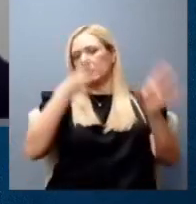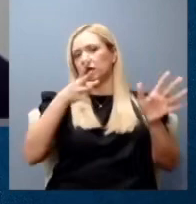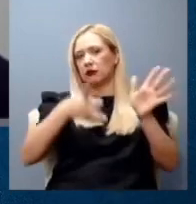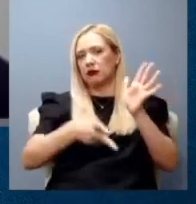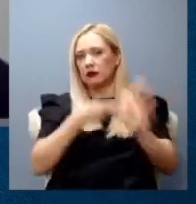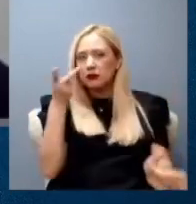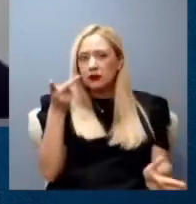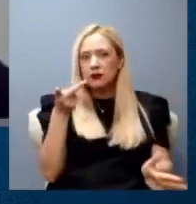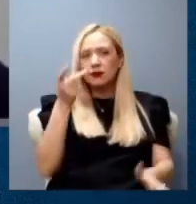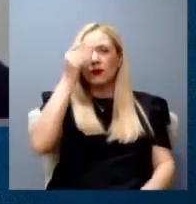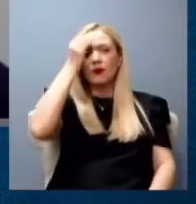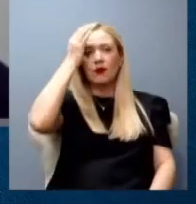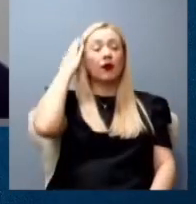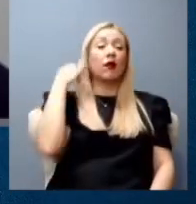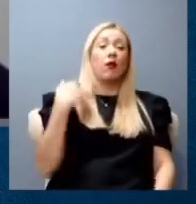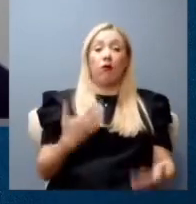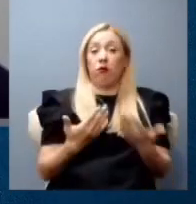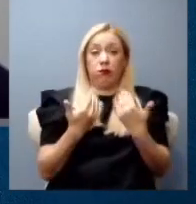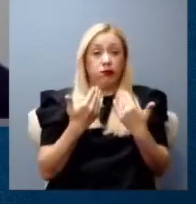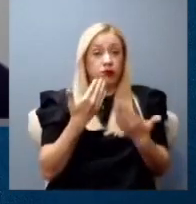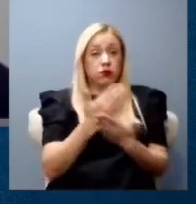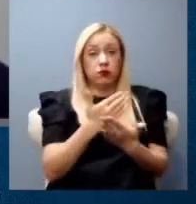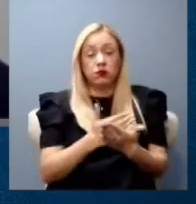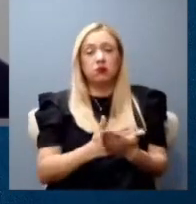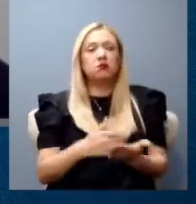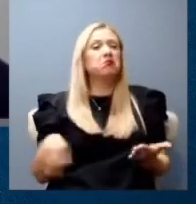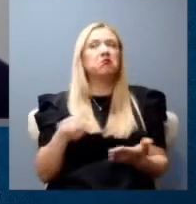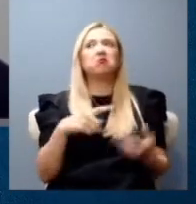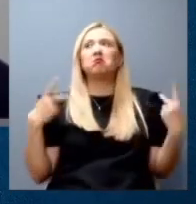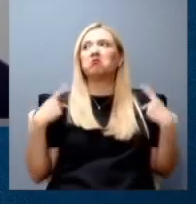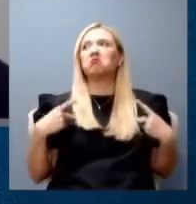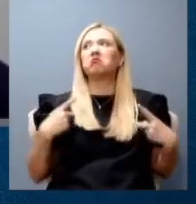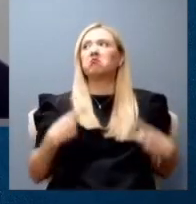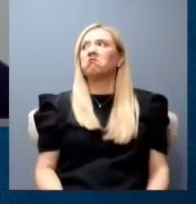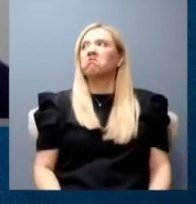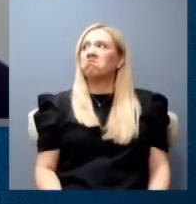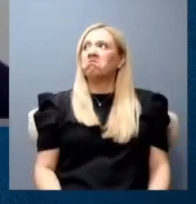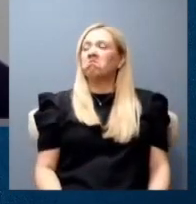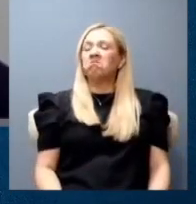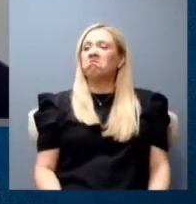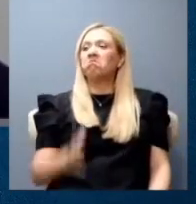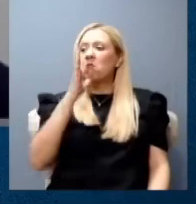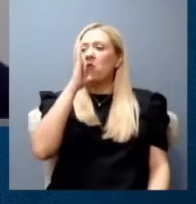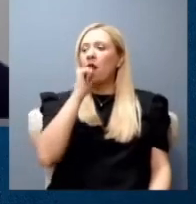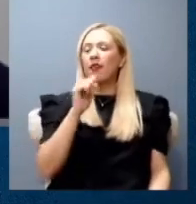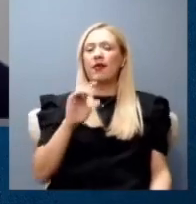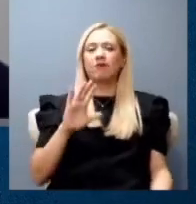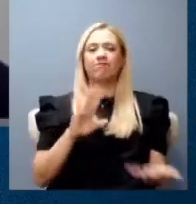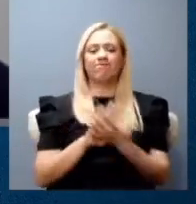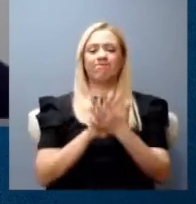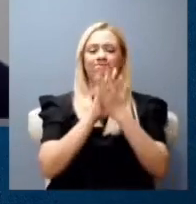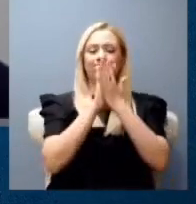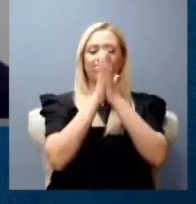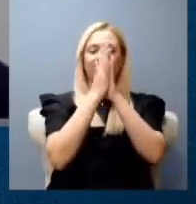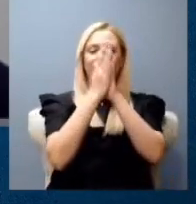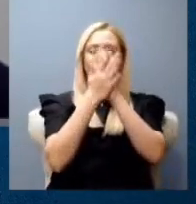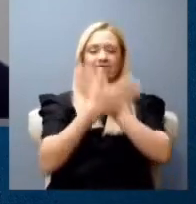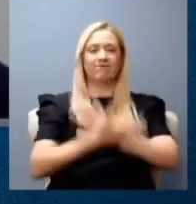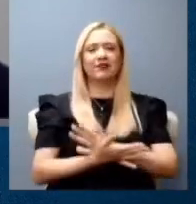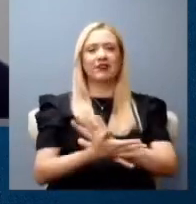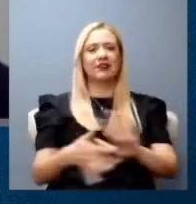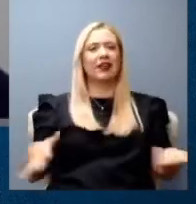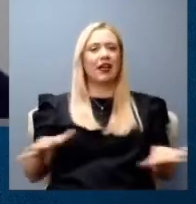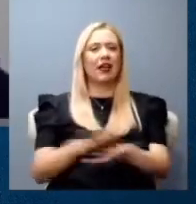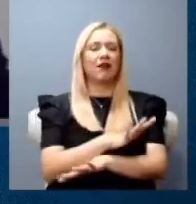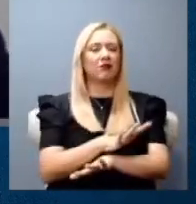la garantía de esos derechos, difícilmente una sociedad puede transformar las condiciones que están originando